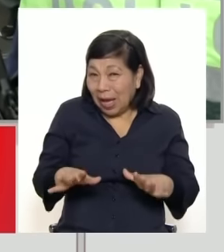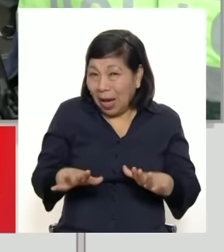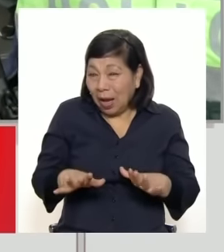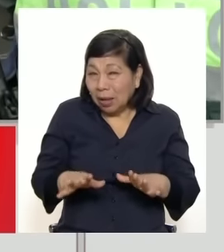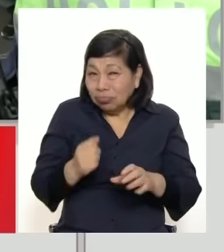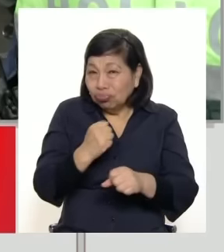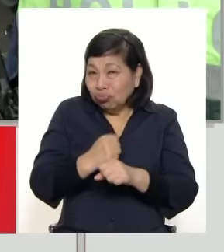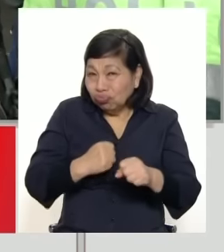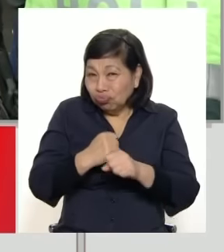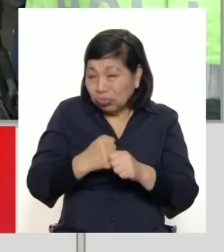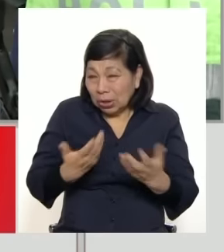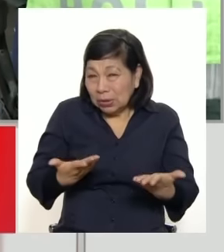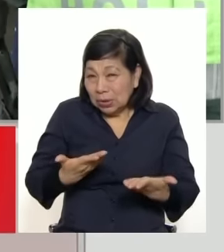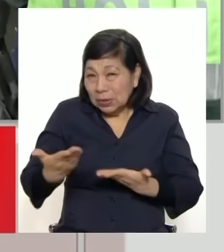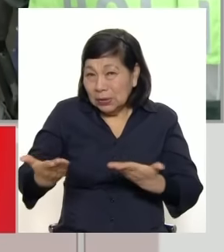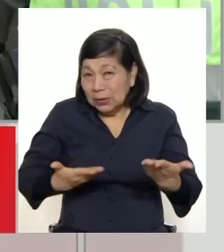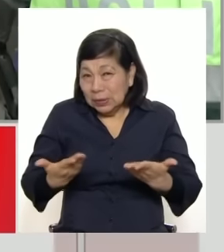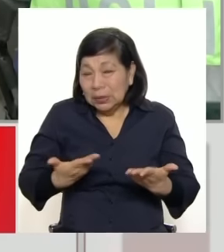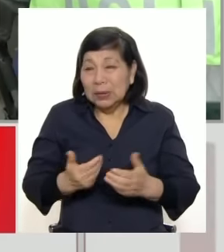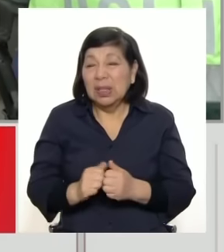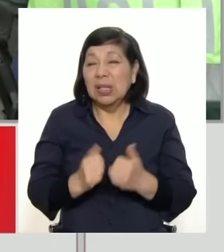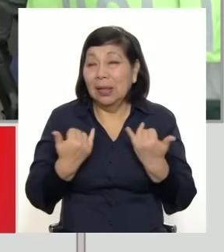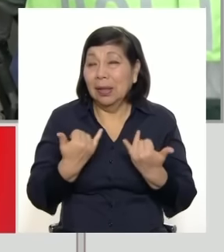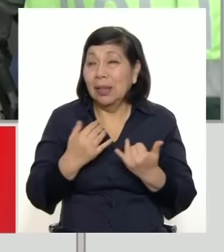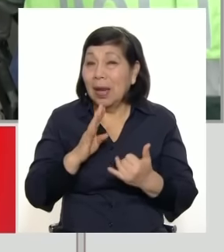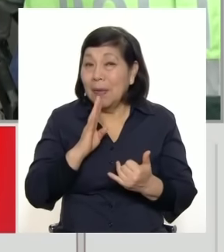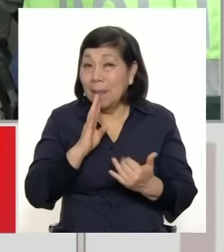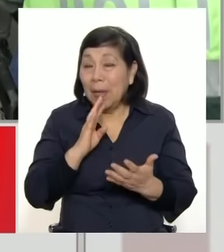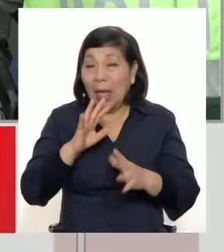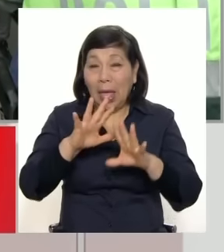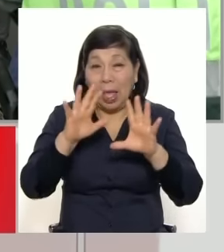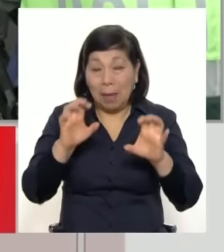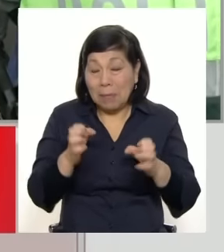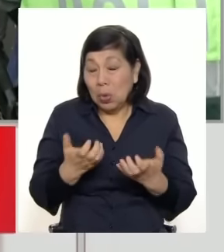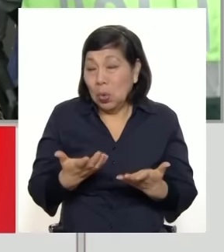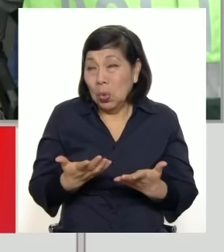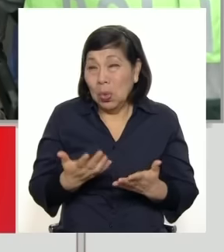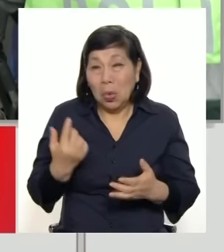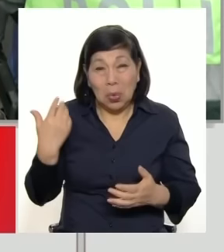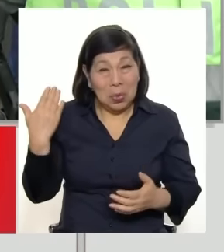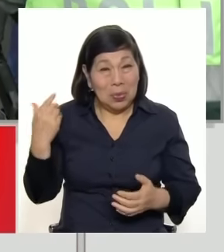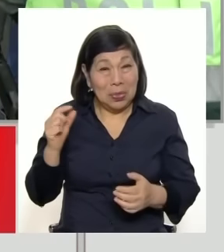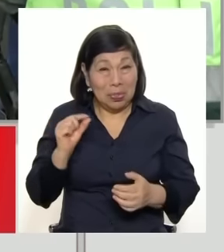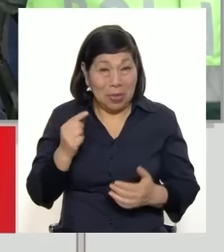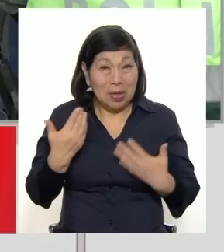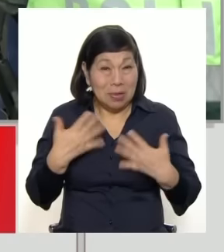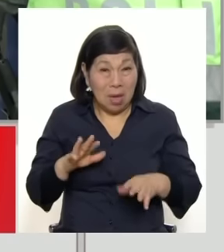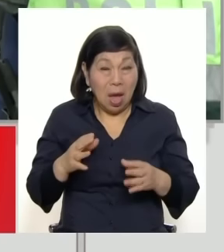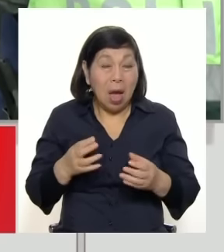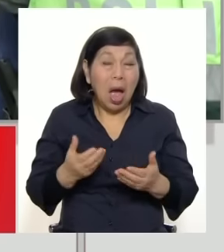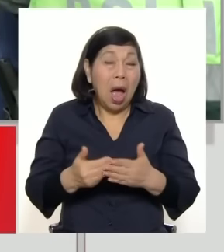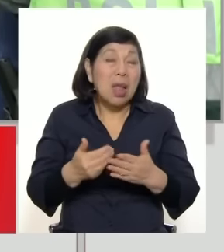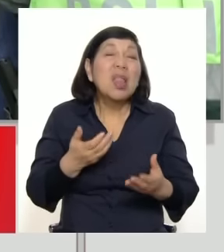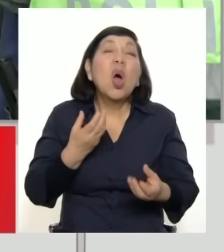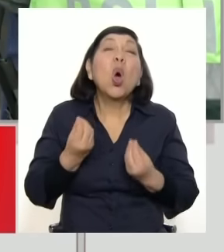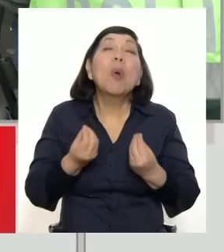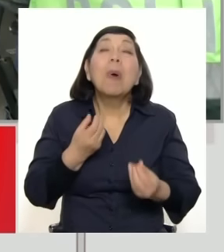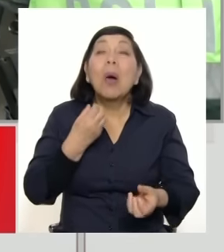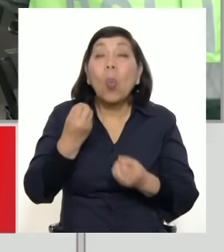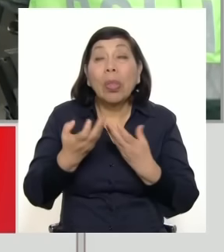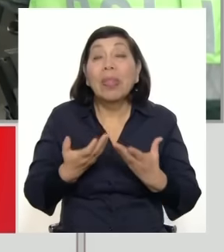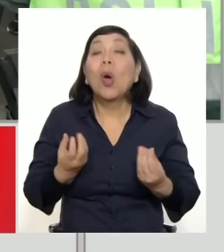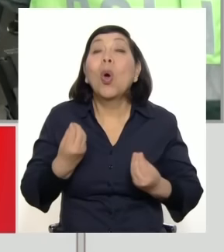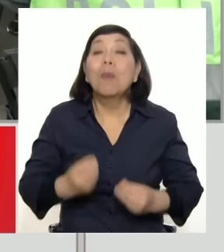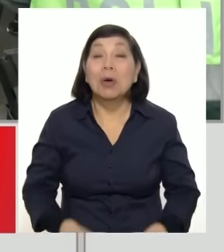viene dando a raíz de esta declaratoria de emergencia que hace solo unos días? ¿Ya hay un balance previo?